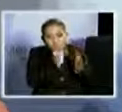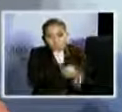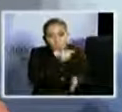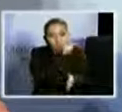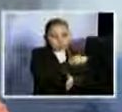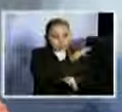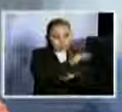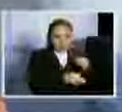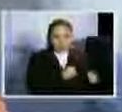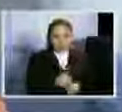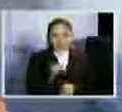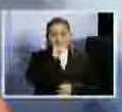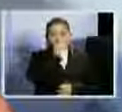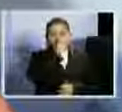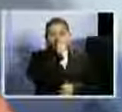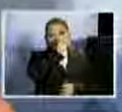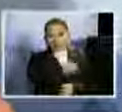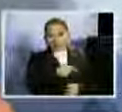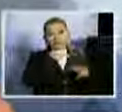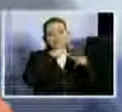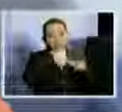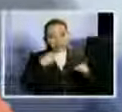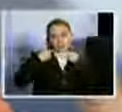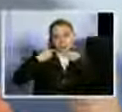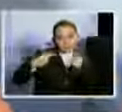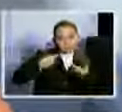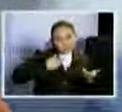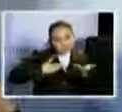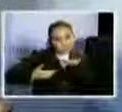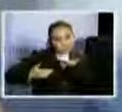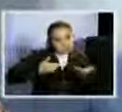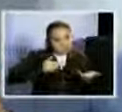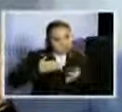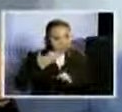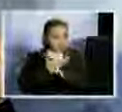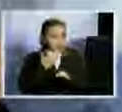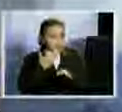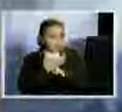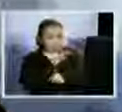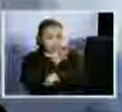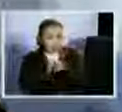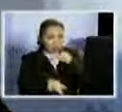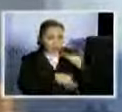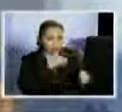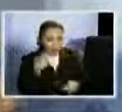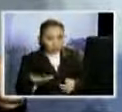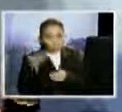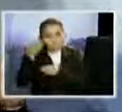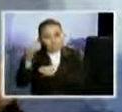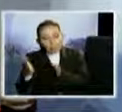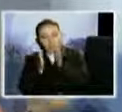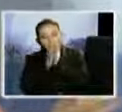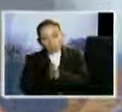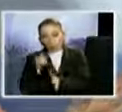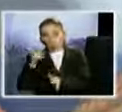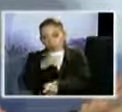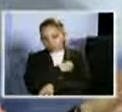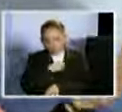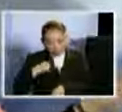de todo esto. Irán en este momento sigue en negociaciones y hasta ahora todas las medidas que se le pidieron las ha